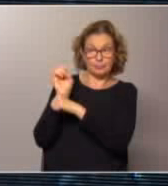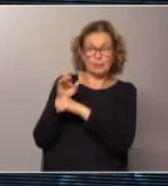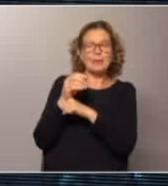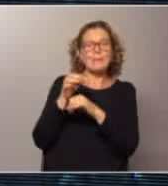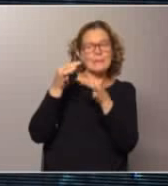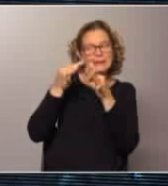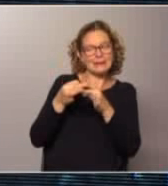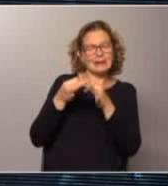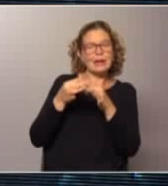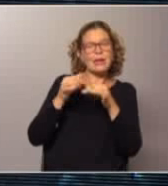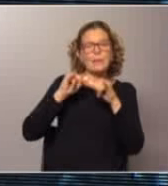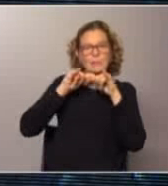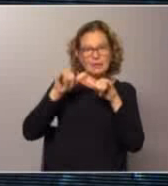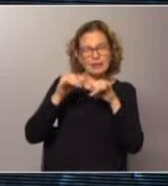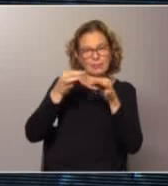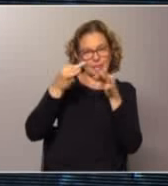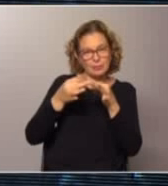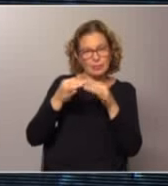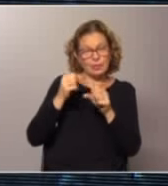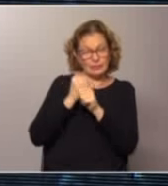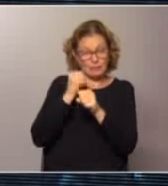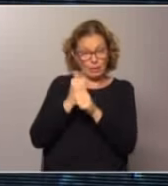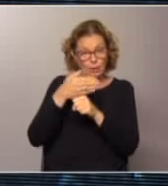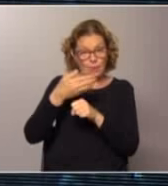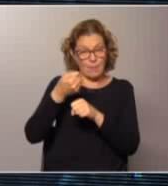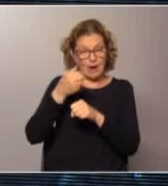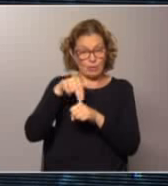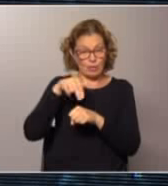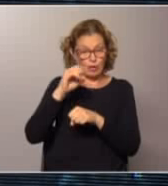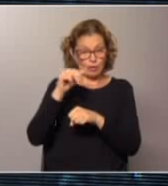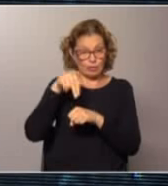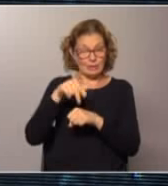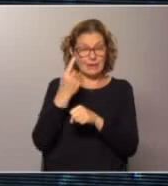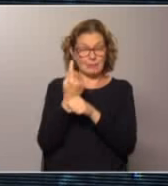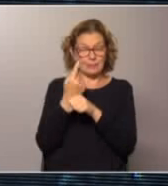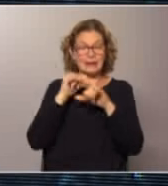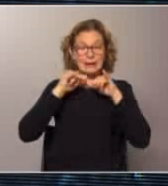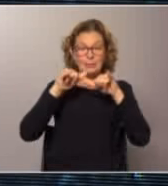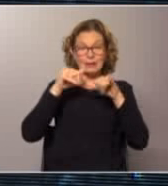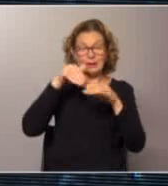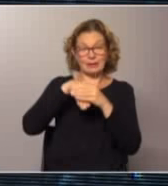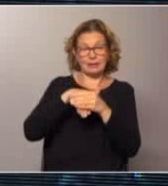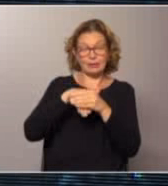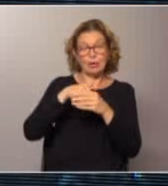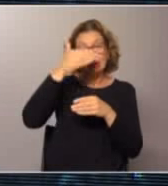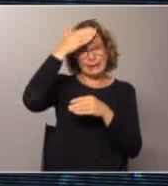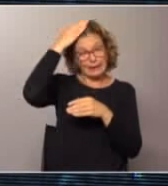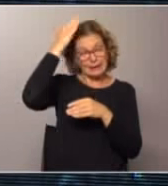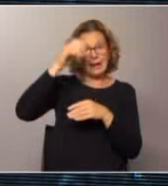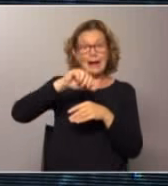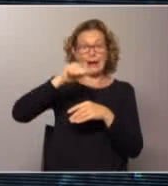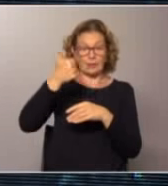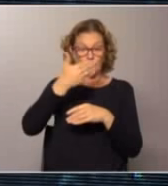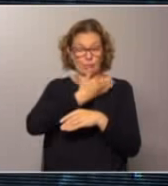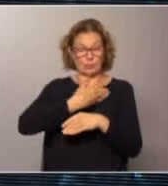cambridge analicia trabajo con banon y con la campaña la primera campaña de las elecciones la que trump ganó como presidente